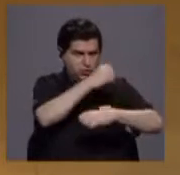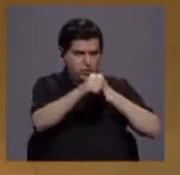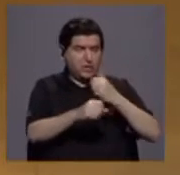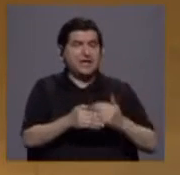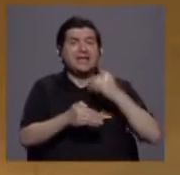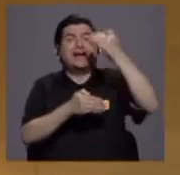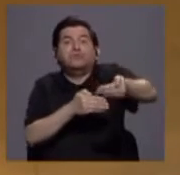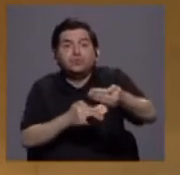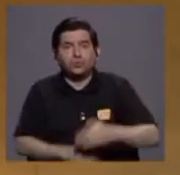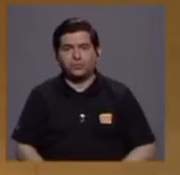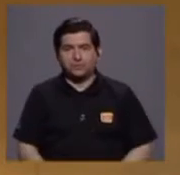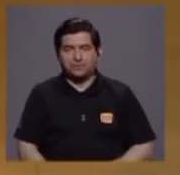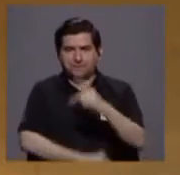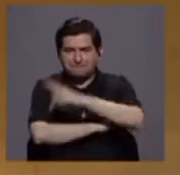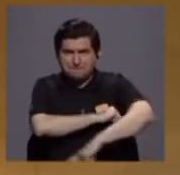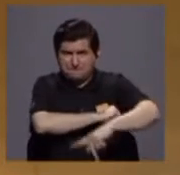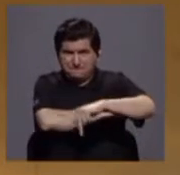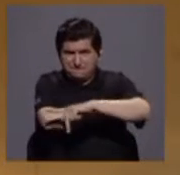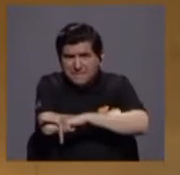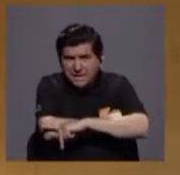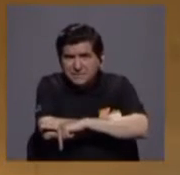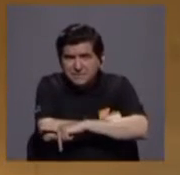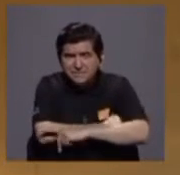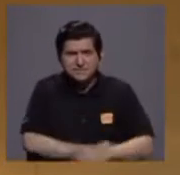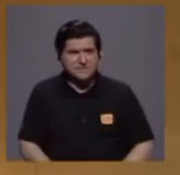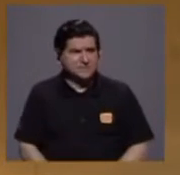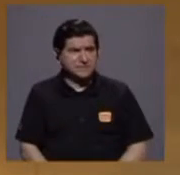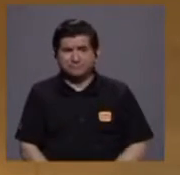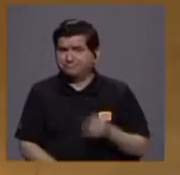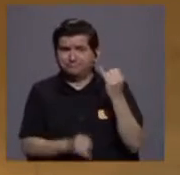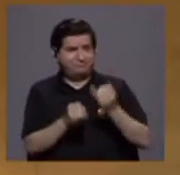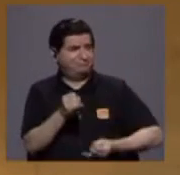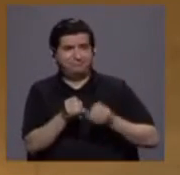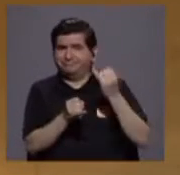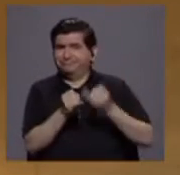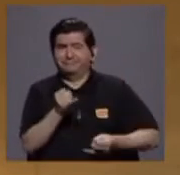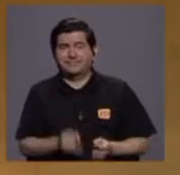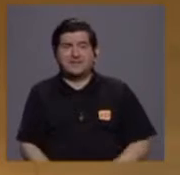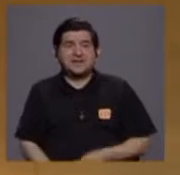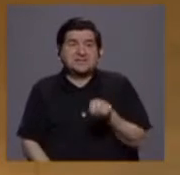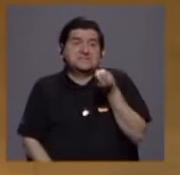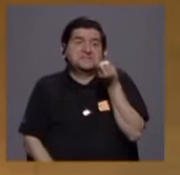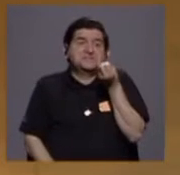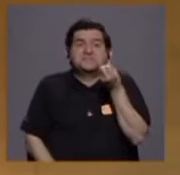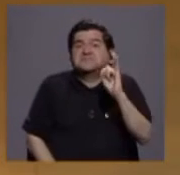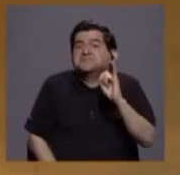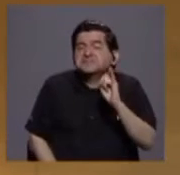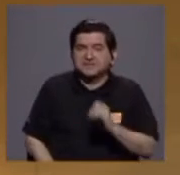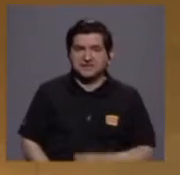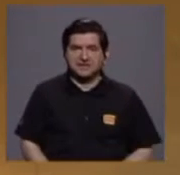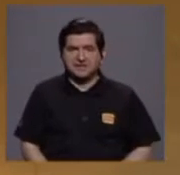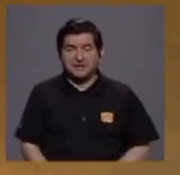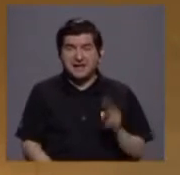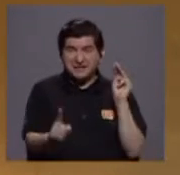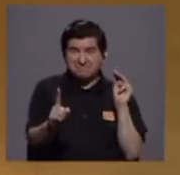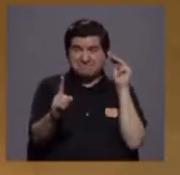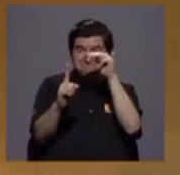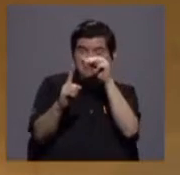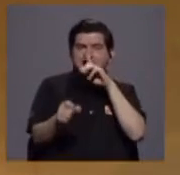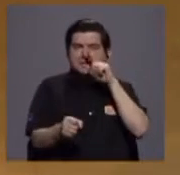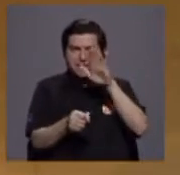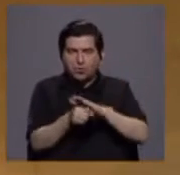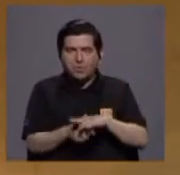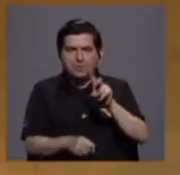adelante? El país no se acaba si la meta era